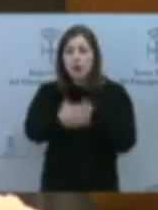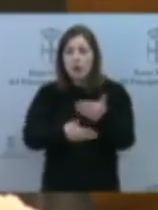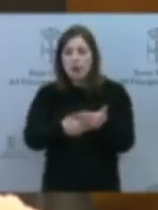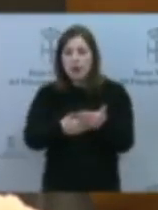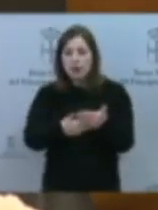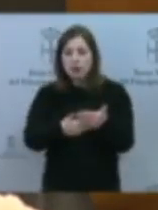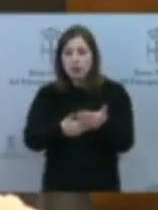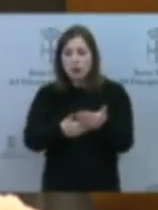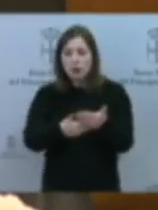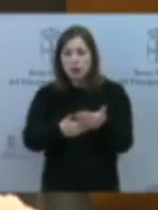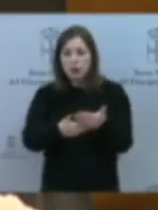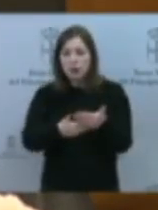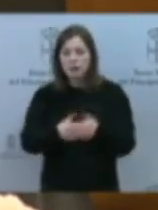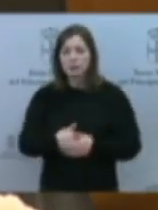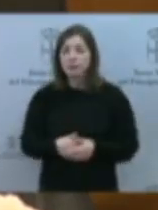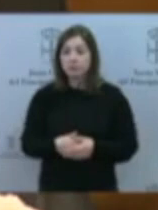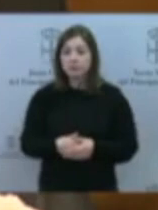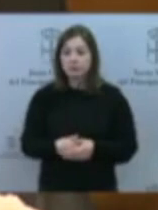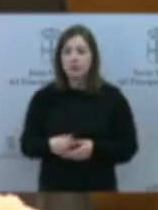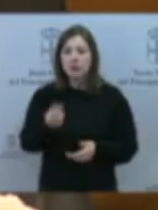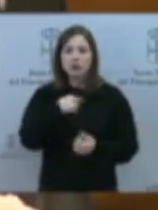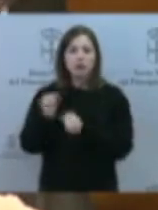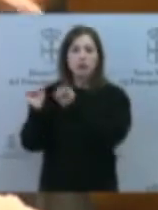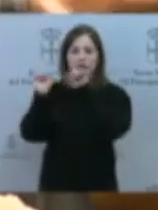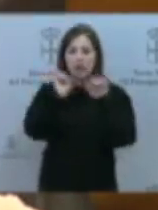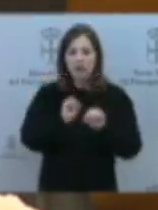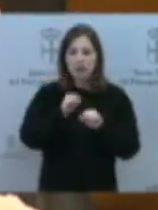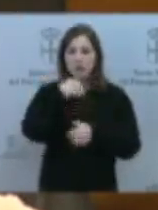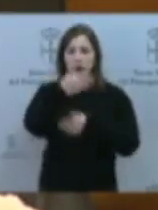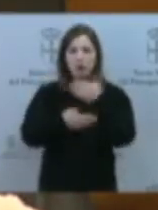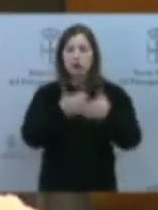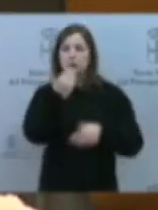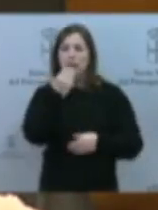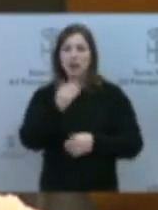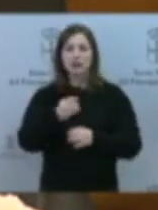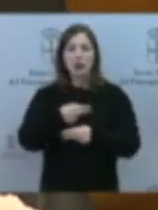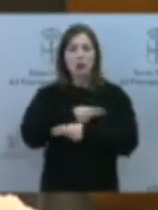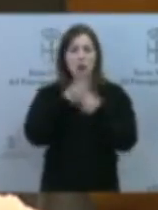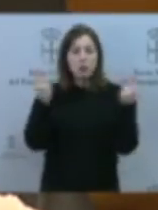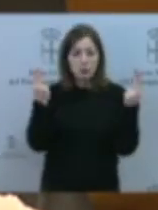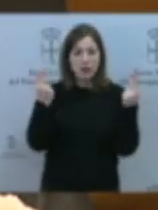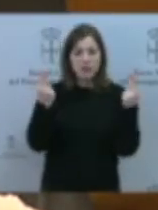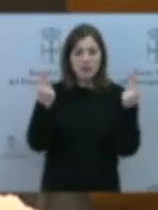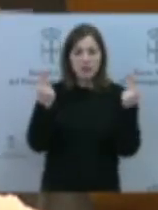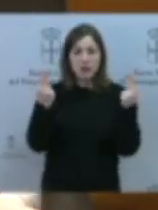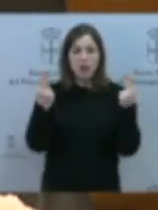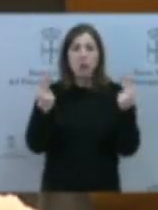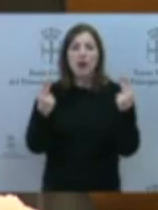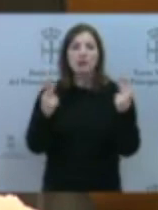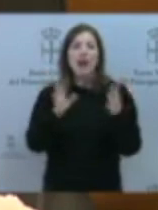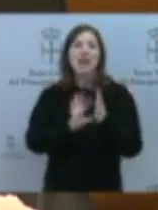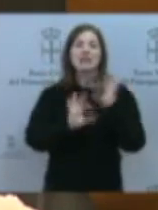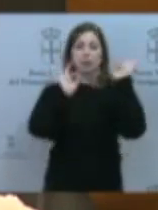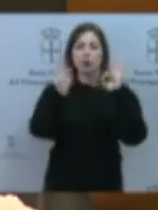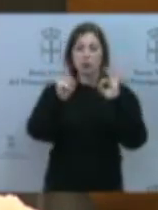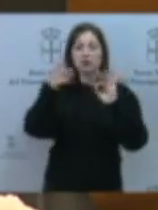nosotros defendemos que los procesos de bancas públicas no son la excepción, sino la norma cuando hablamos a nivel internacional, ¿no? Todos los estados tienen algún instrumento